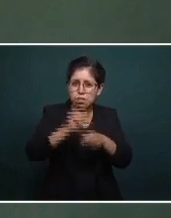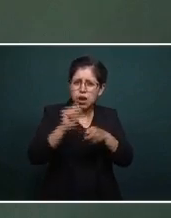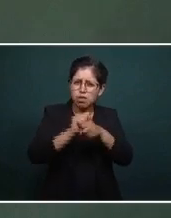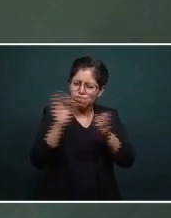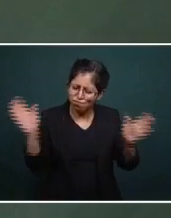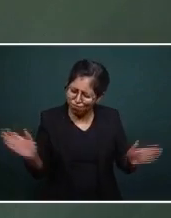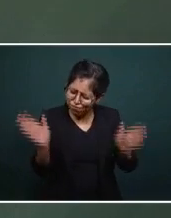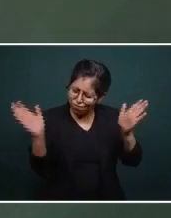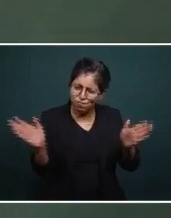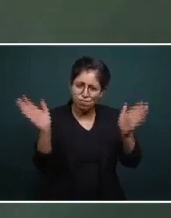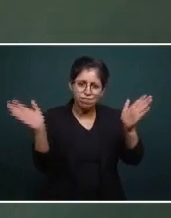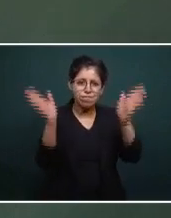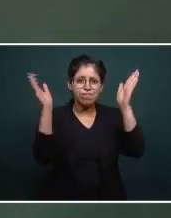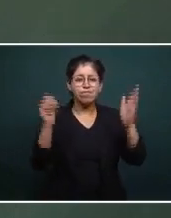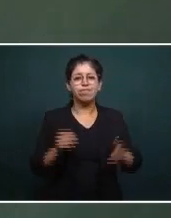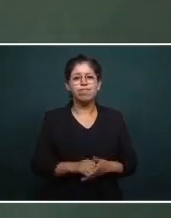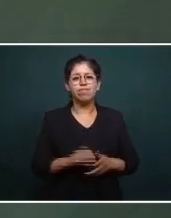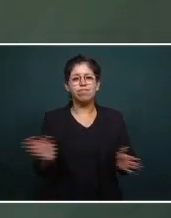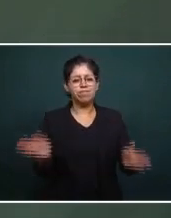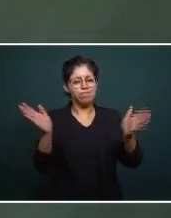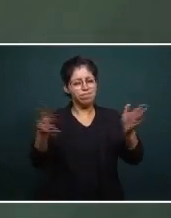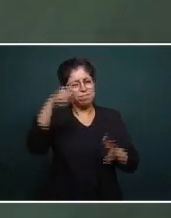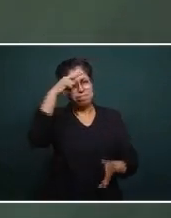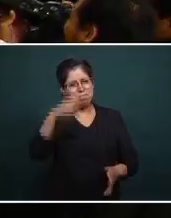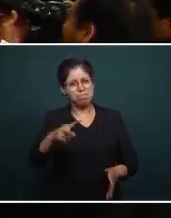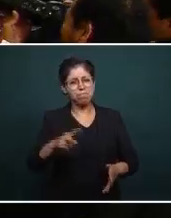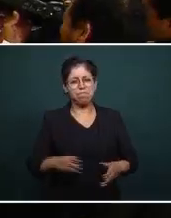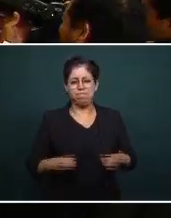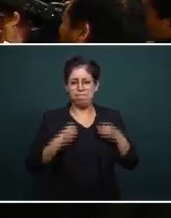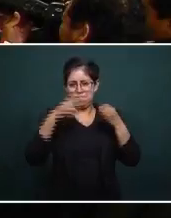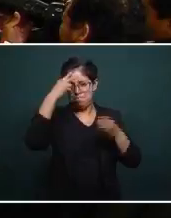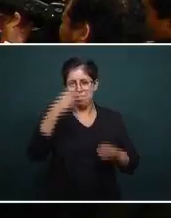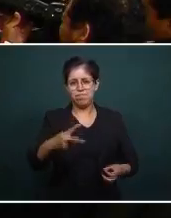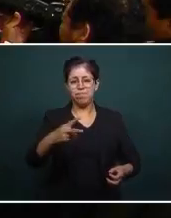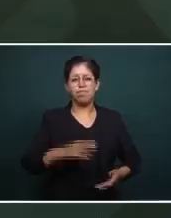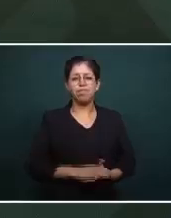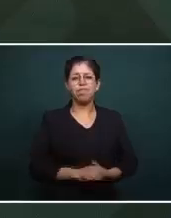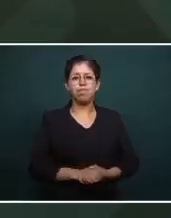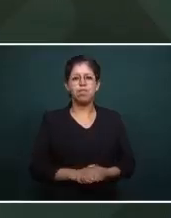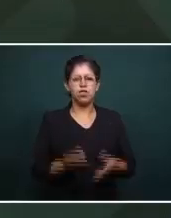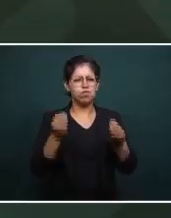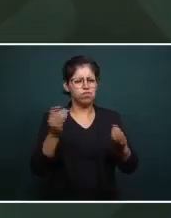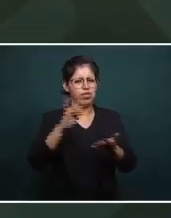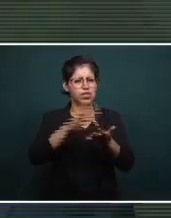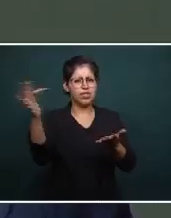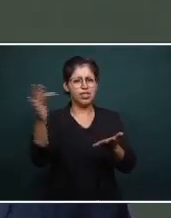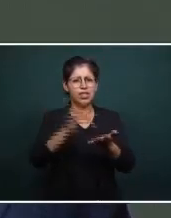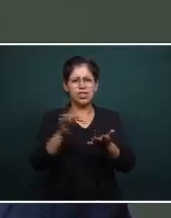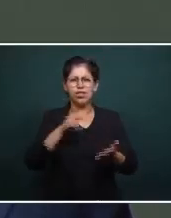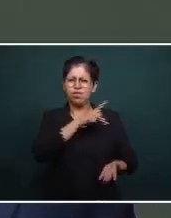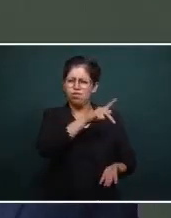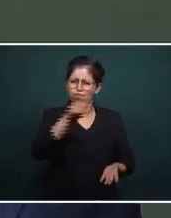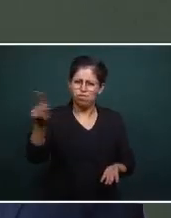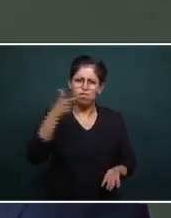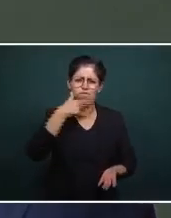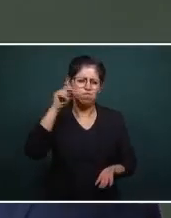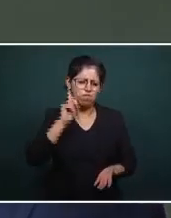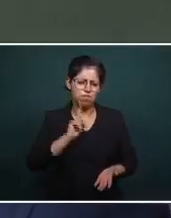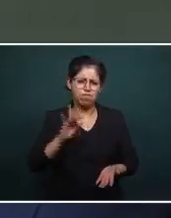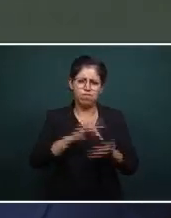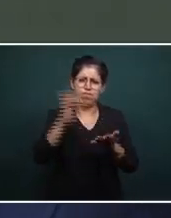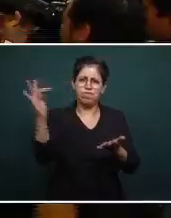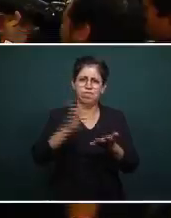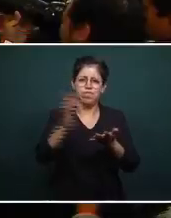ganas, ánimo, arriba México y viva México. Y muchas gracias a todas y a todos.